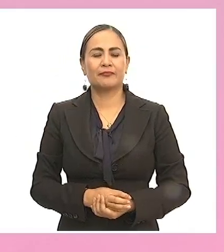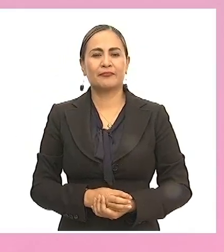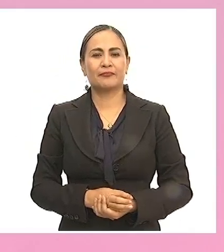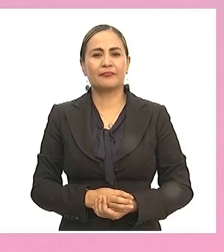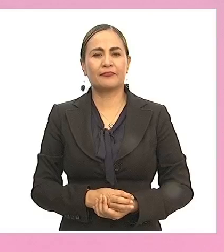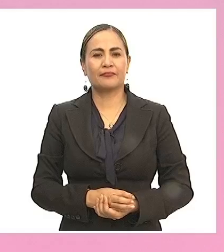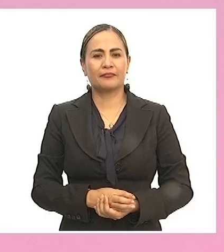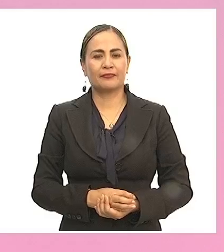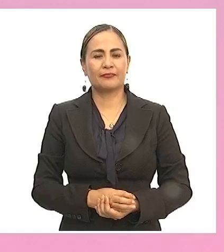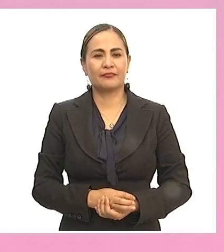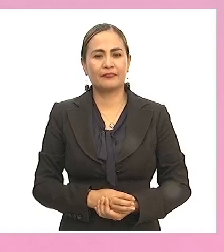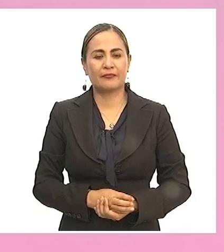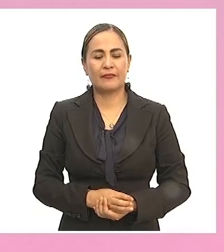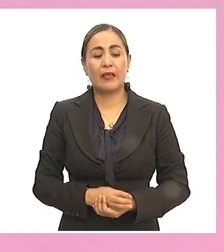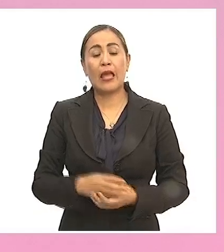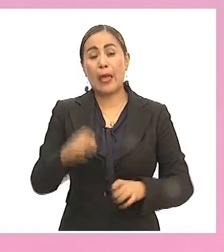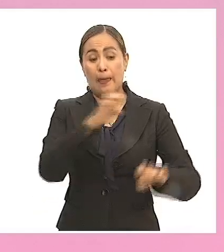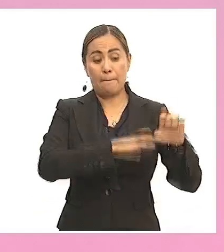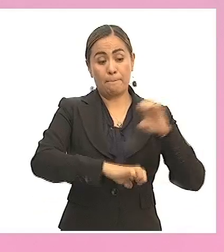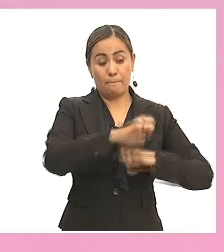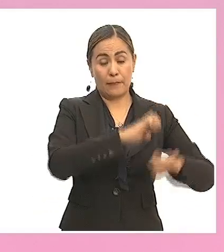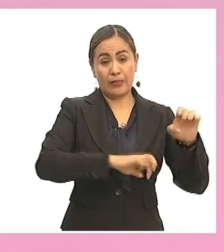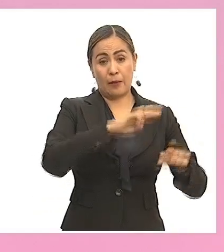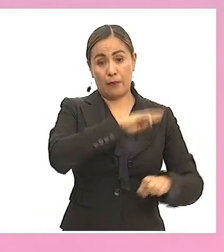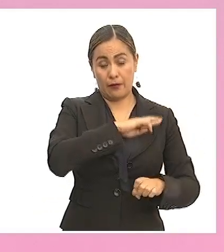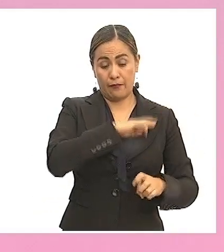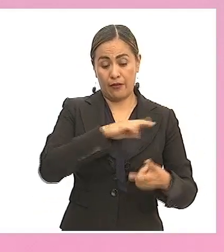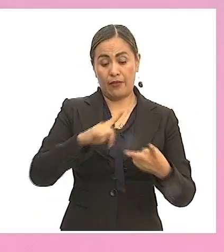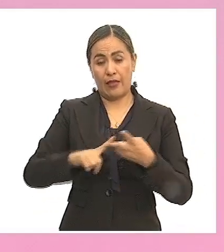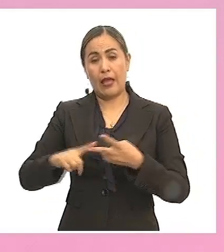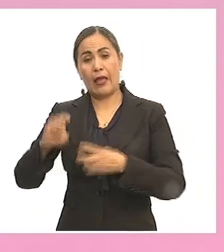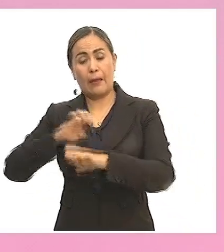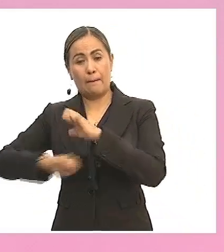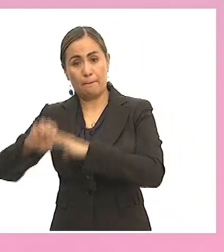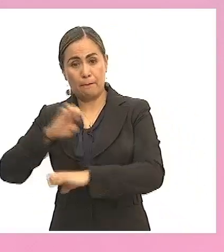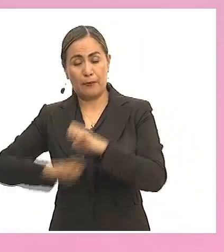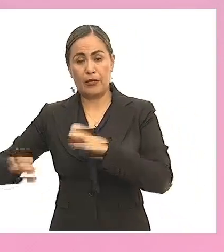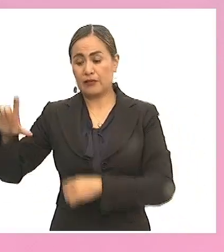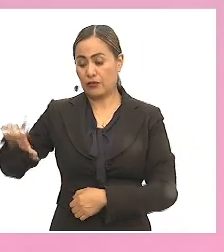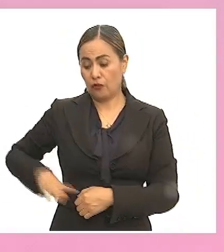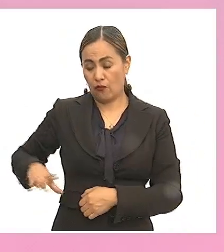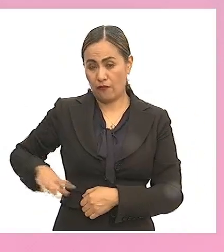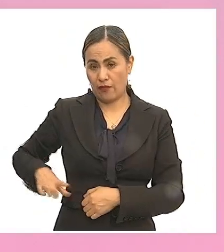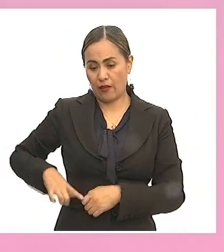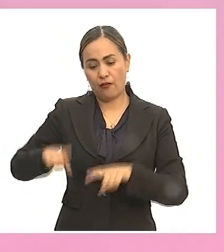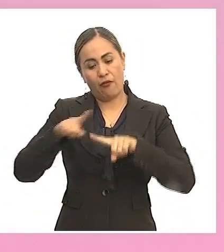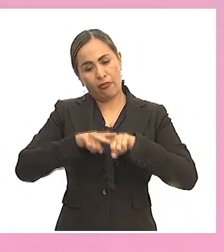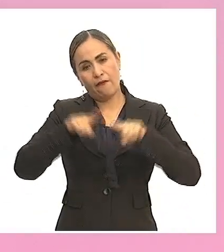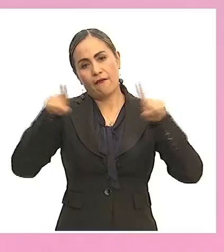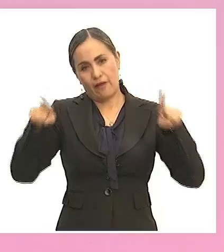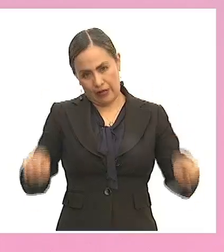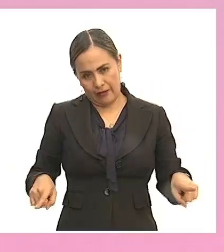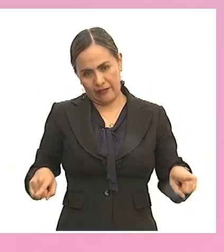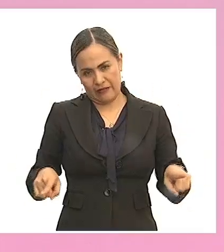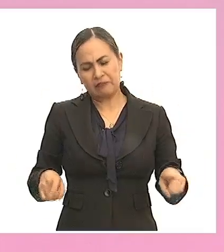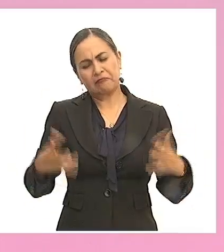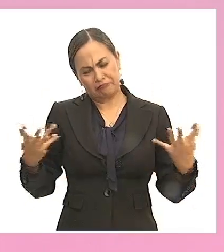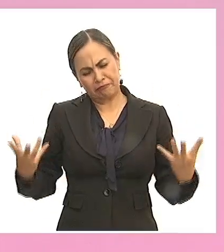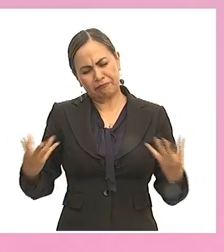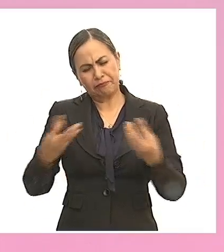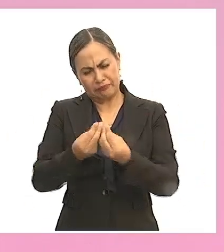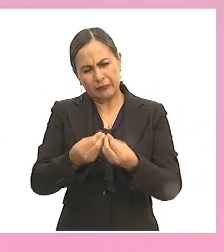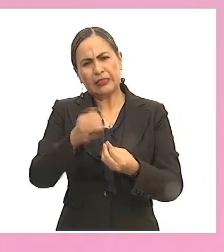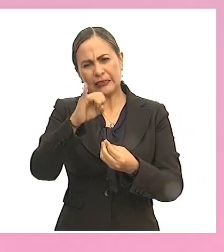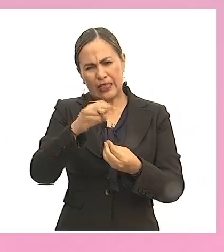el sector privado que el sector público. Son compatibles. Lo mejor es la